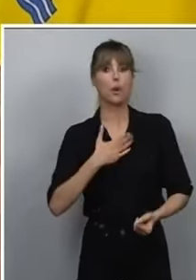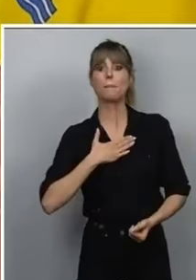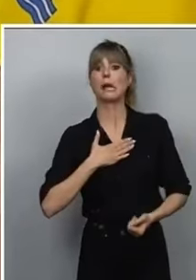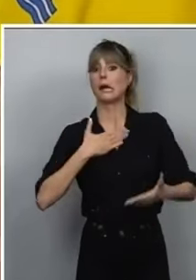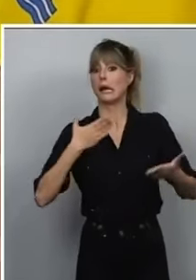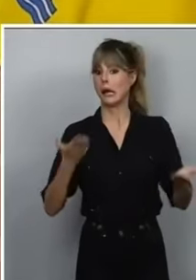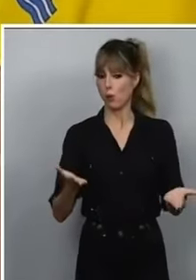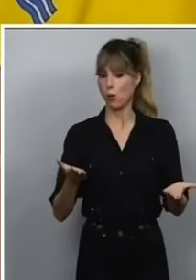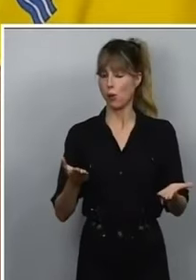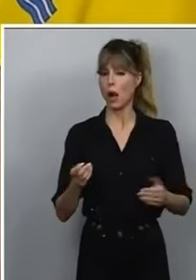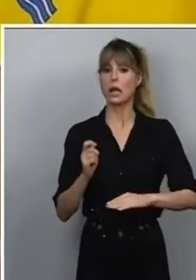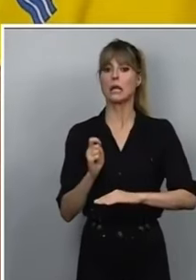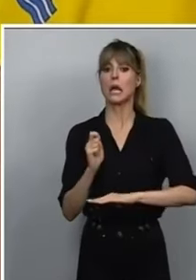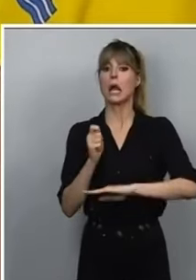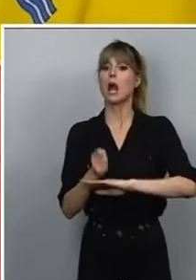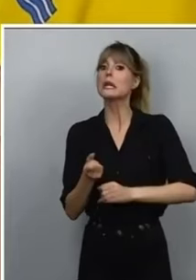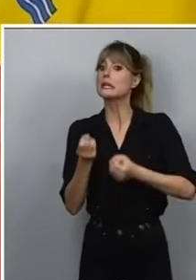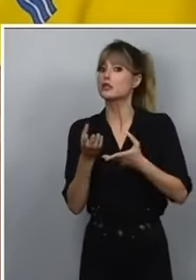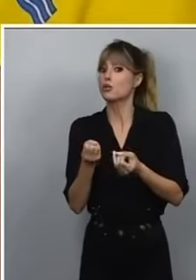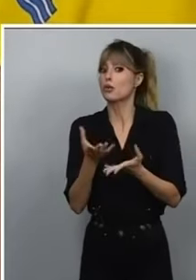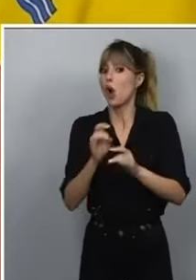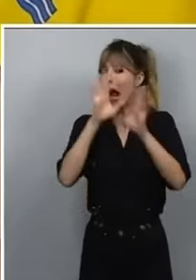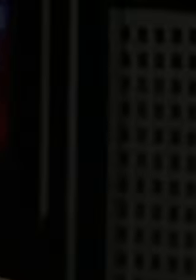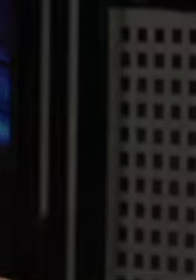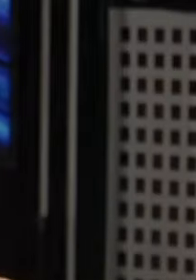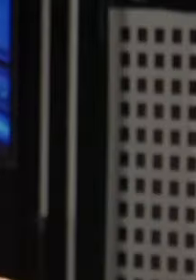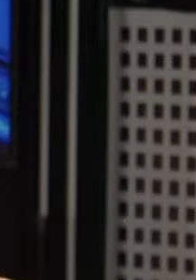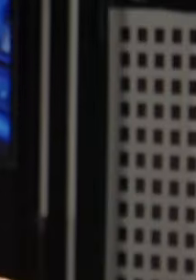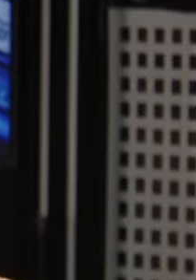con esta resolución desde luego lo que parece claro es que se